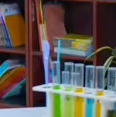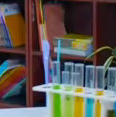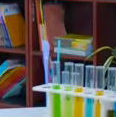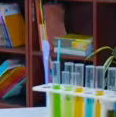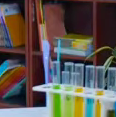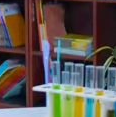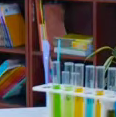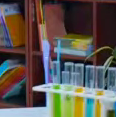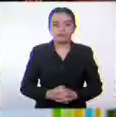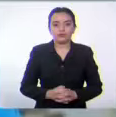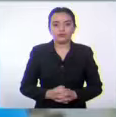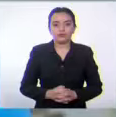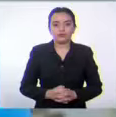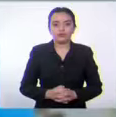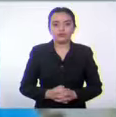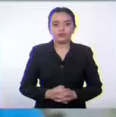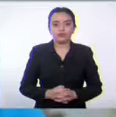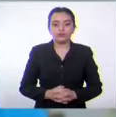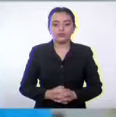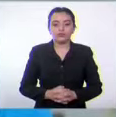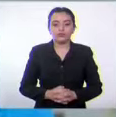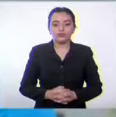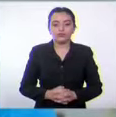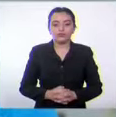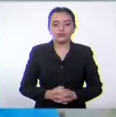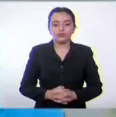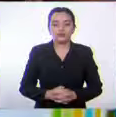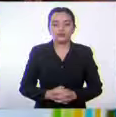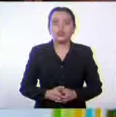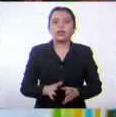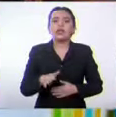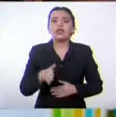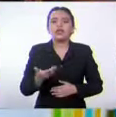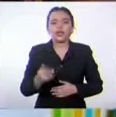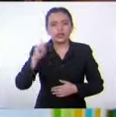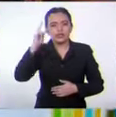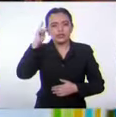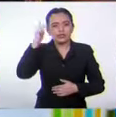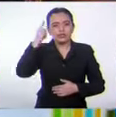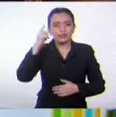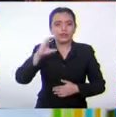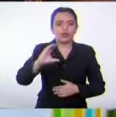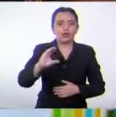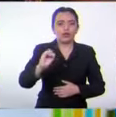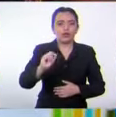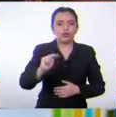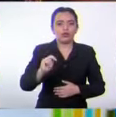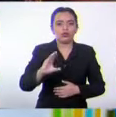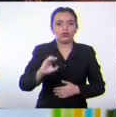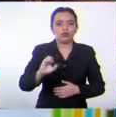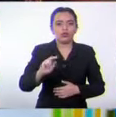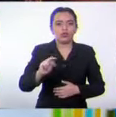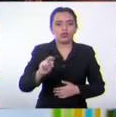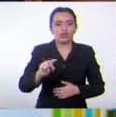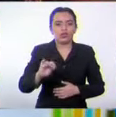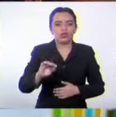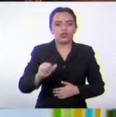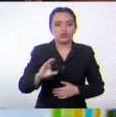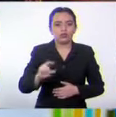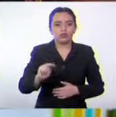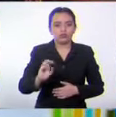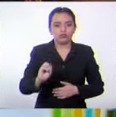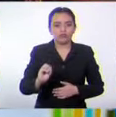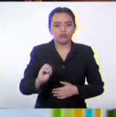concentración físicas. Pero, ¿qué es la concentración? Es la cantidad de soluto que se encuentra disuelta en